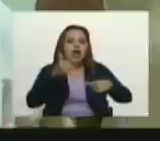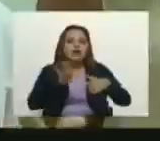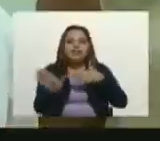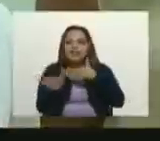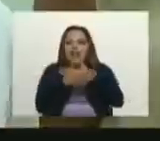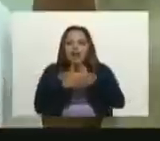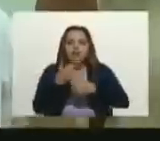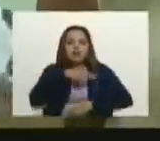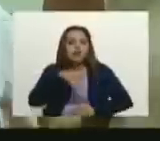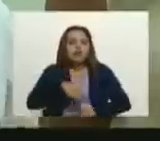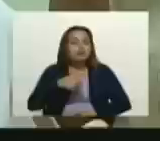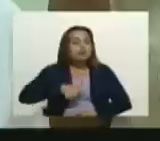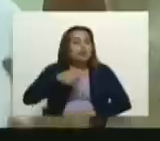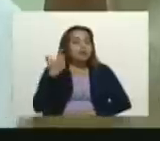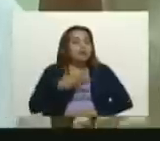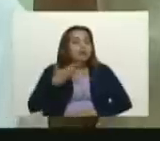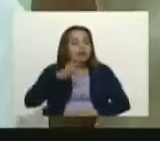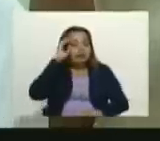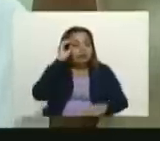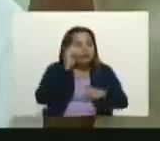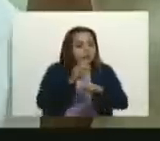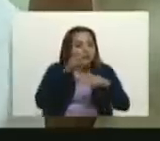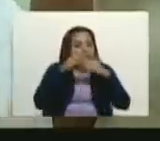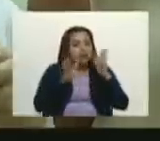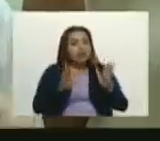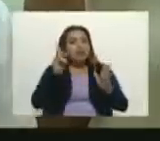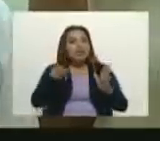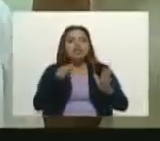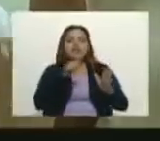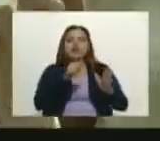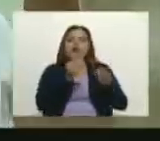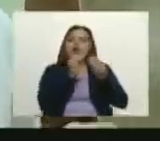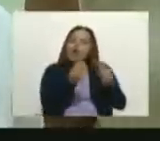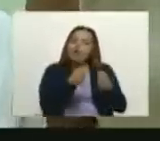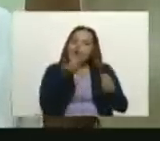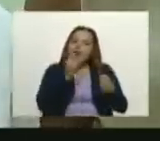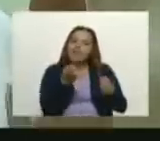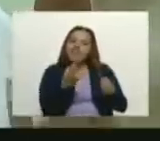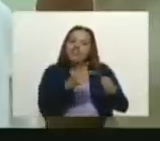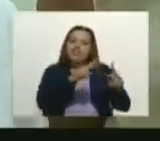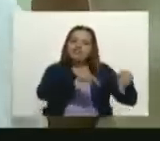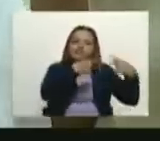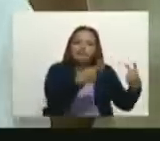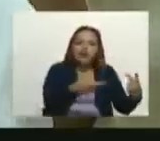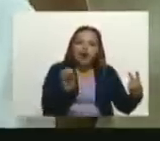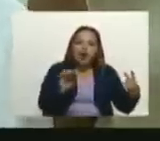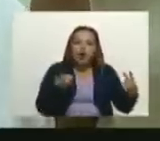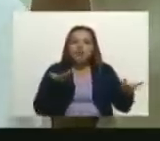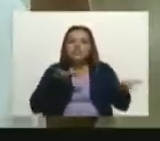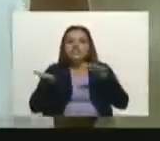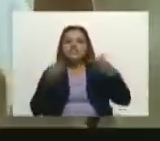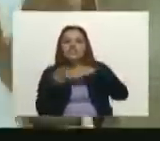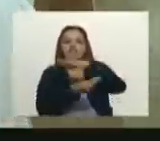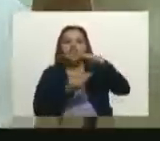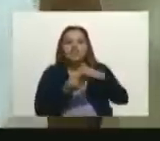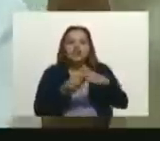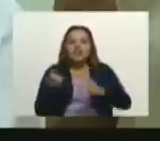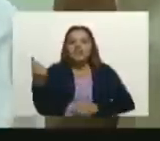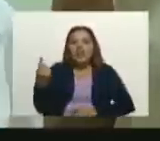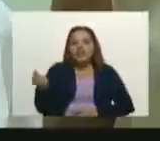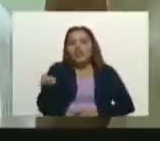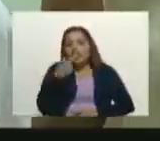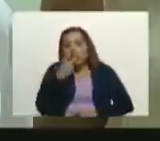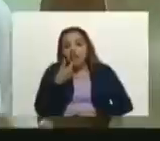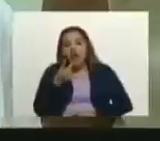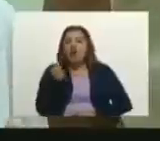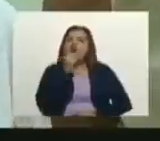es nuestra prioridad. Quienes están por infraestructura, quienes de repente le falta un insumo médico o un servicio básico, o quien de repente tiene un aire